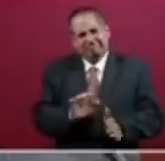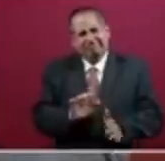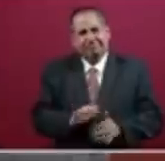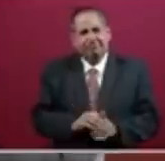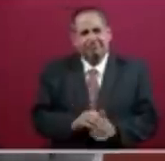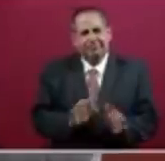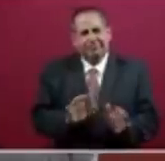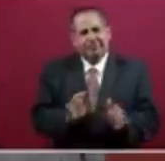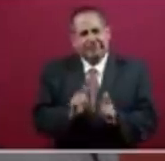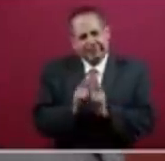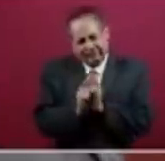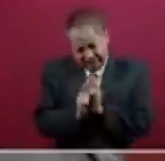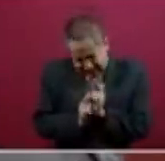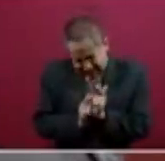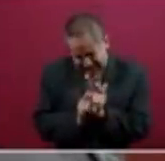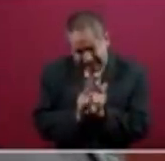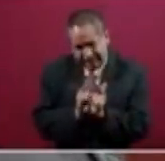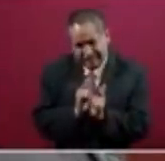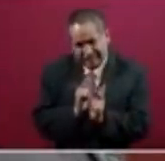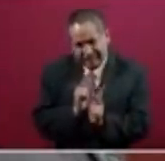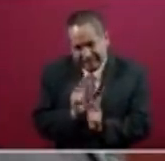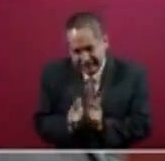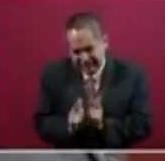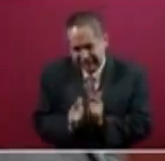que camina muy lento.